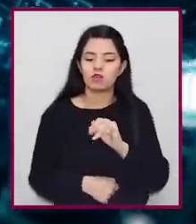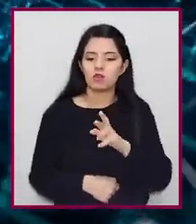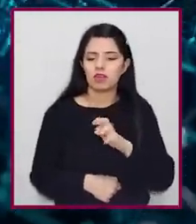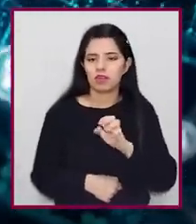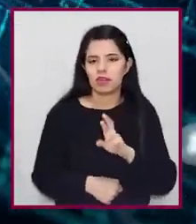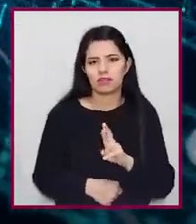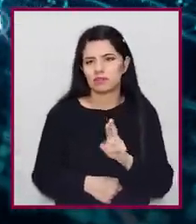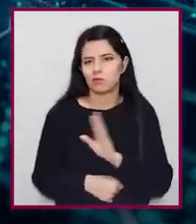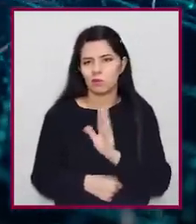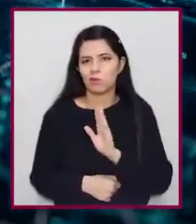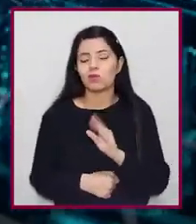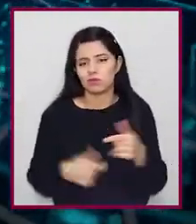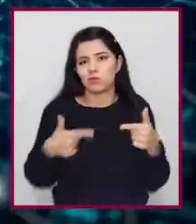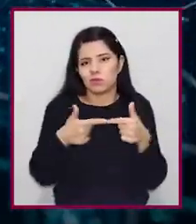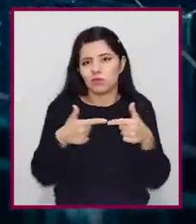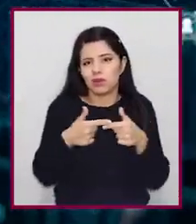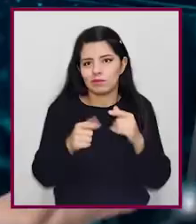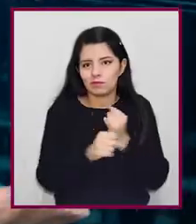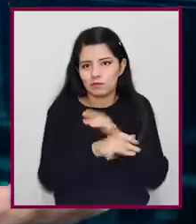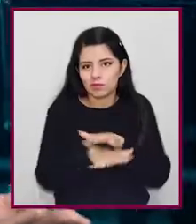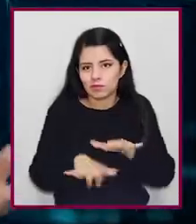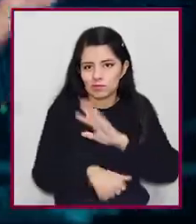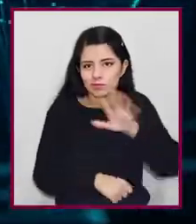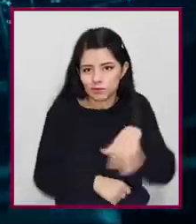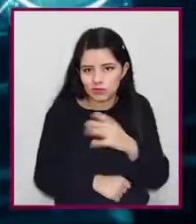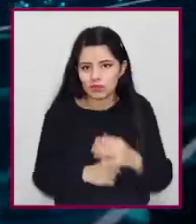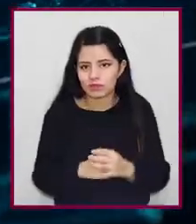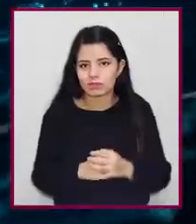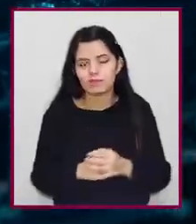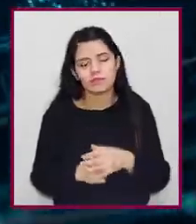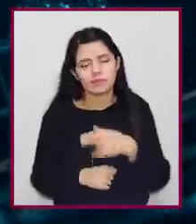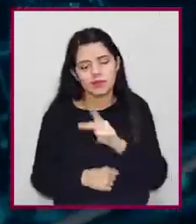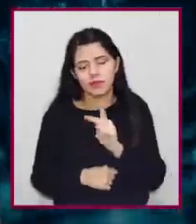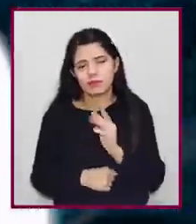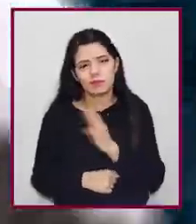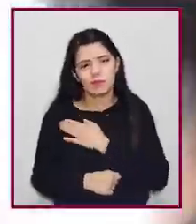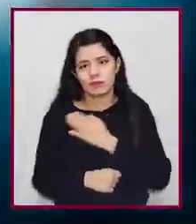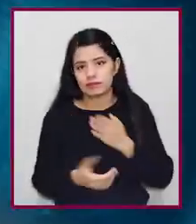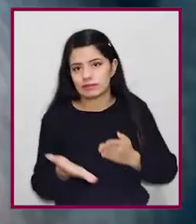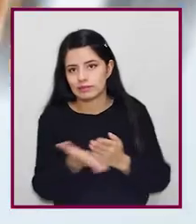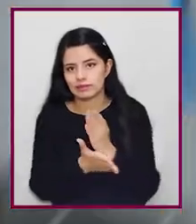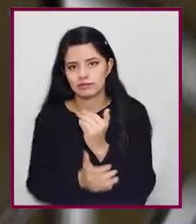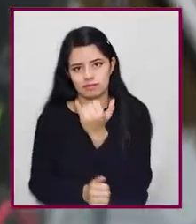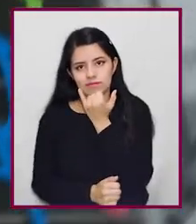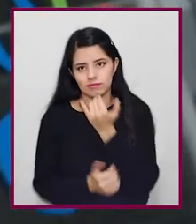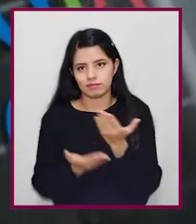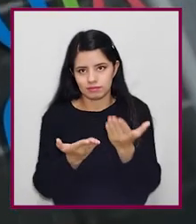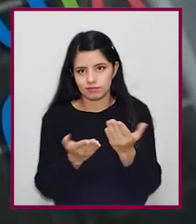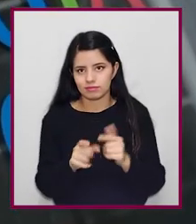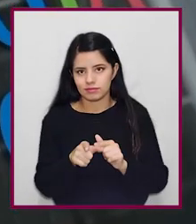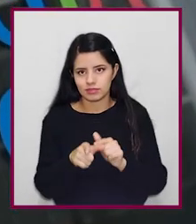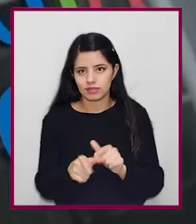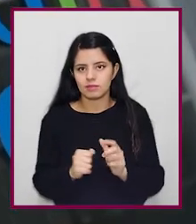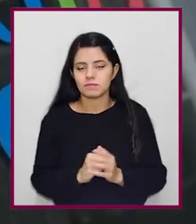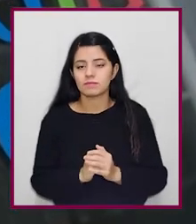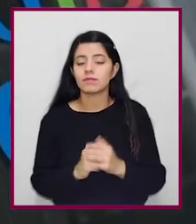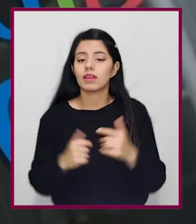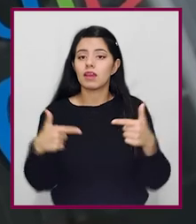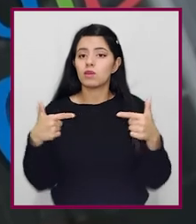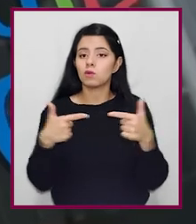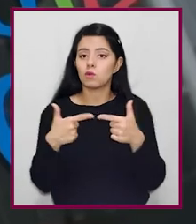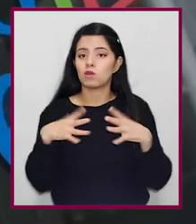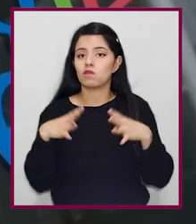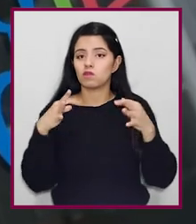en vez de voy a googlear información. Pero bueno, perdona la interrupción, mi querida tiba. Google se fundó